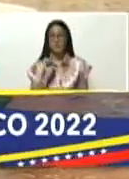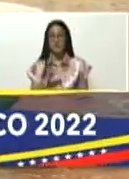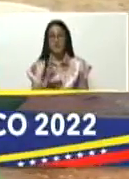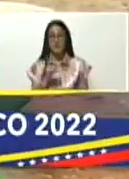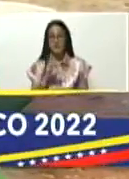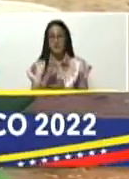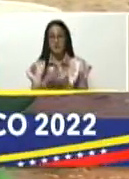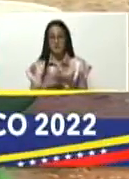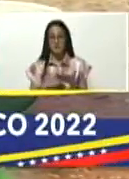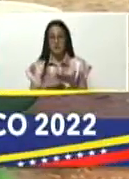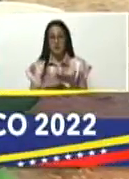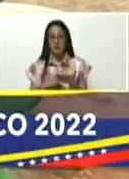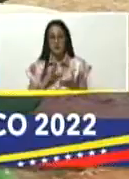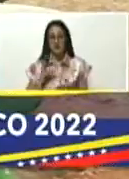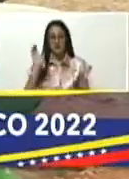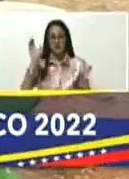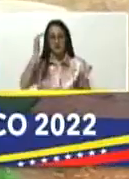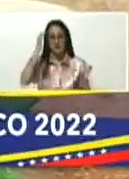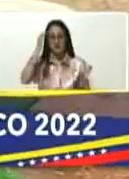esa producción al Estado.